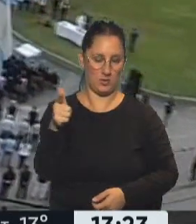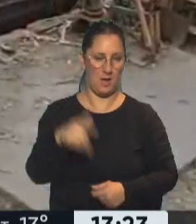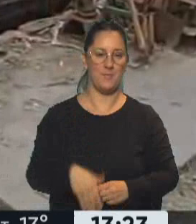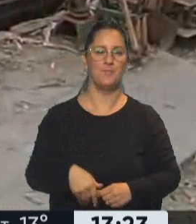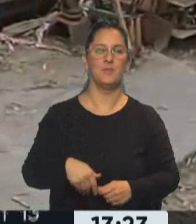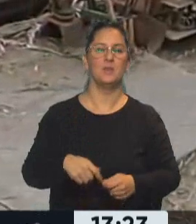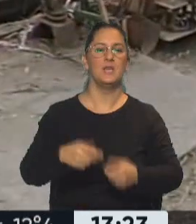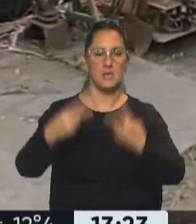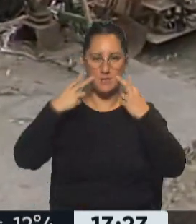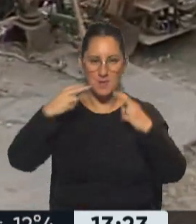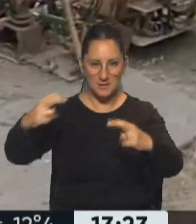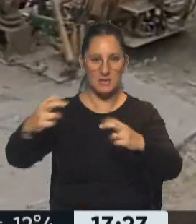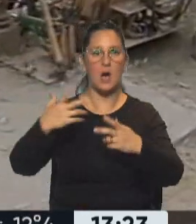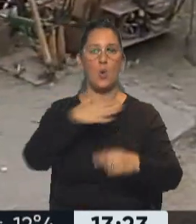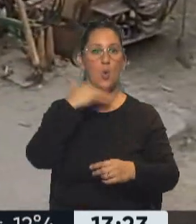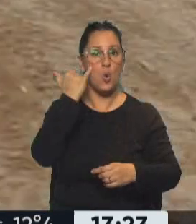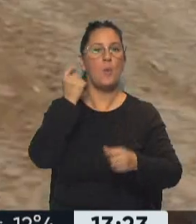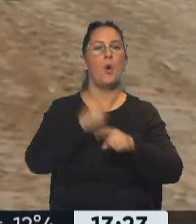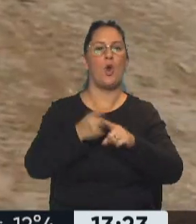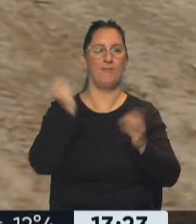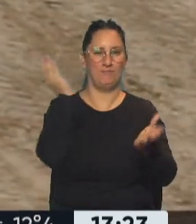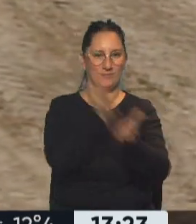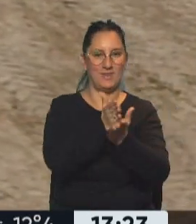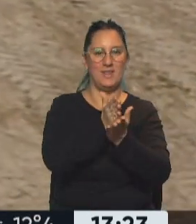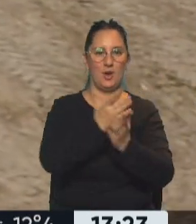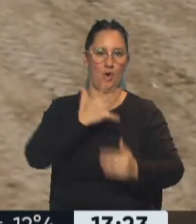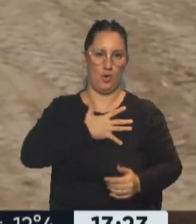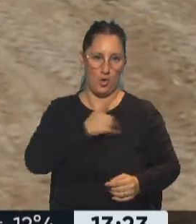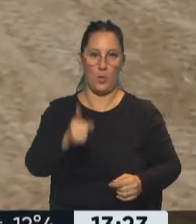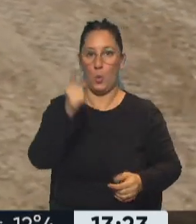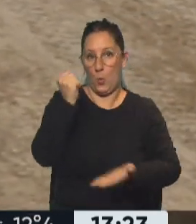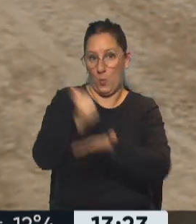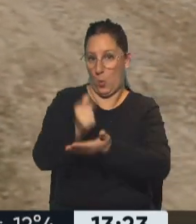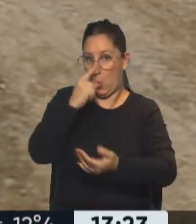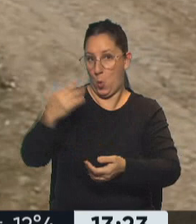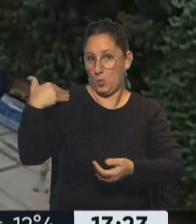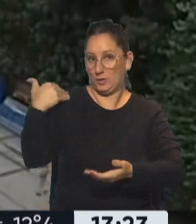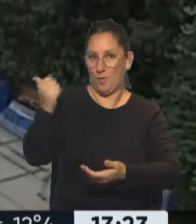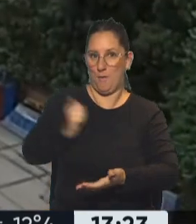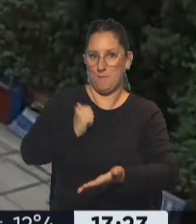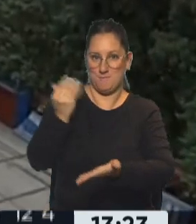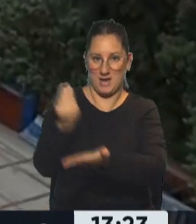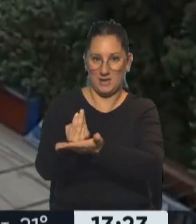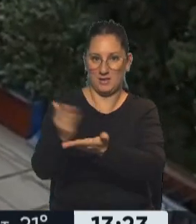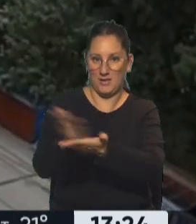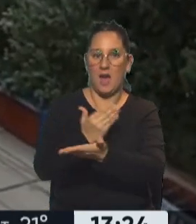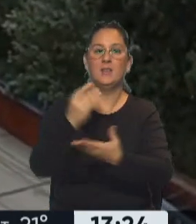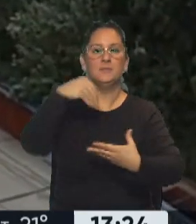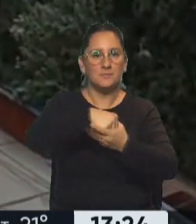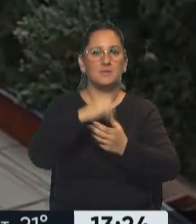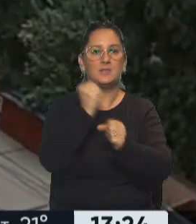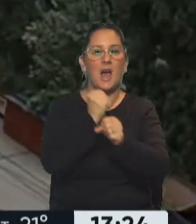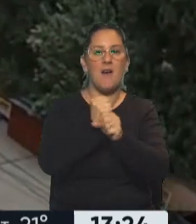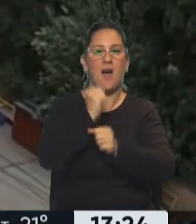Avanza la causa en Jujuy por delitos de lesa humanidad cometidos durante la última dictadura cívico-militar que involucran a trabajadores de Mina